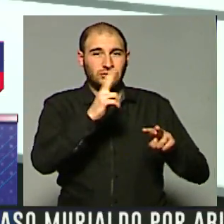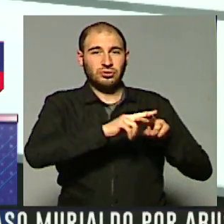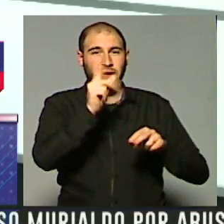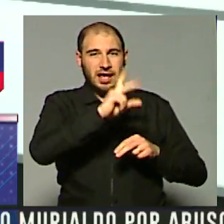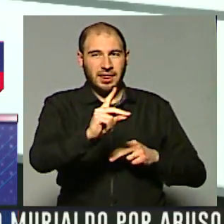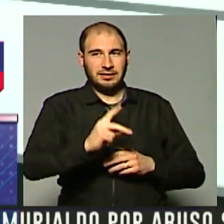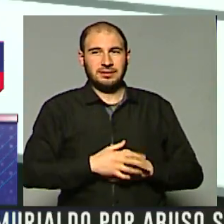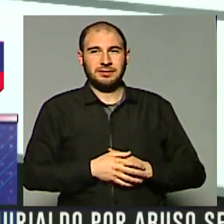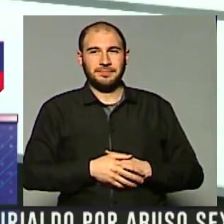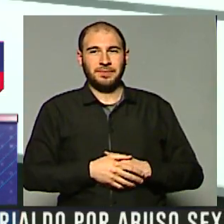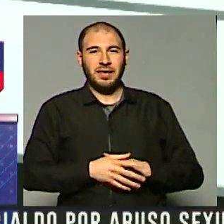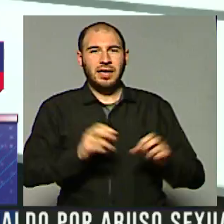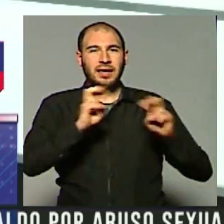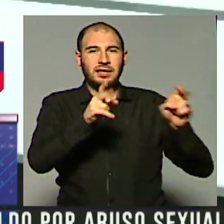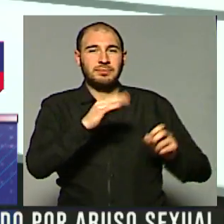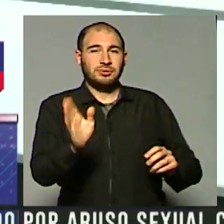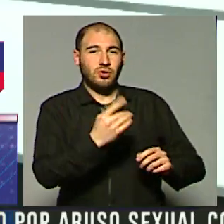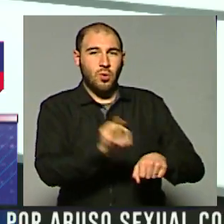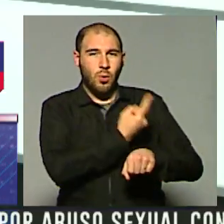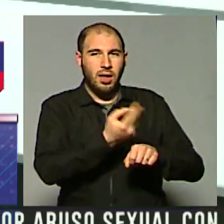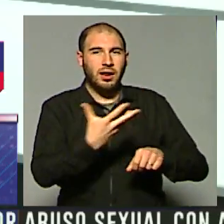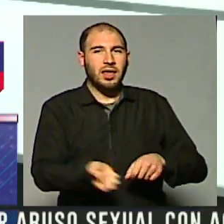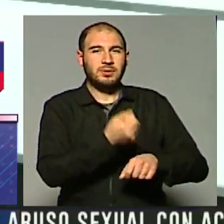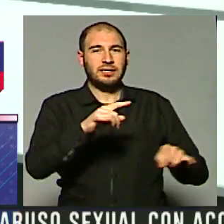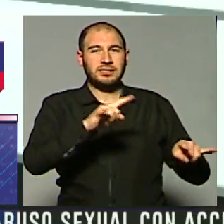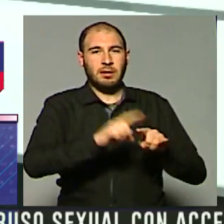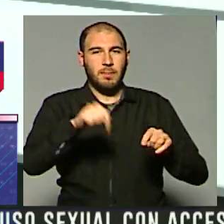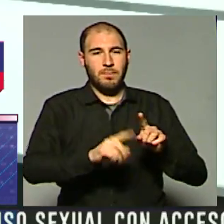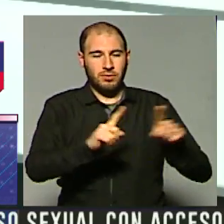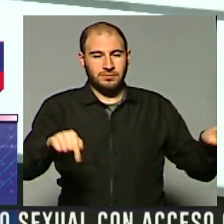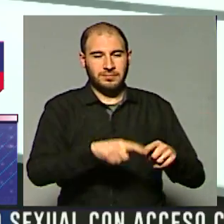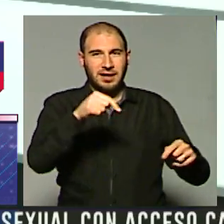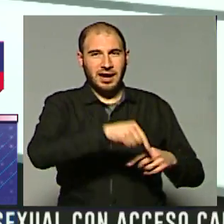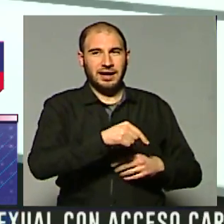la grilla de Supercanal HD. Los contenidos a lo largo de esta hora los podés encontrar en